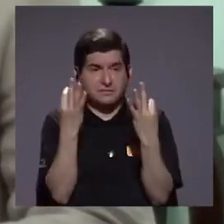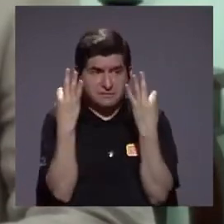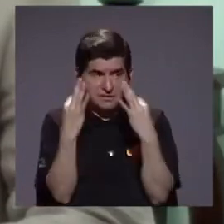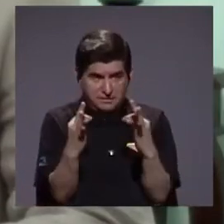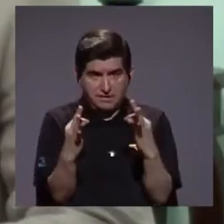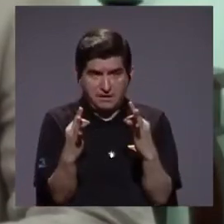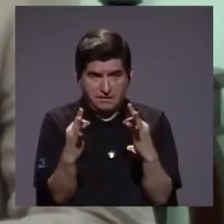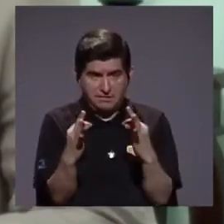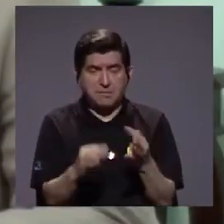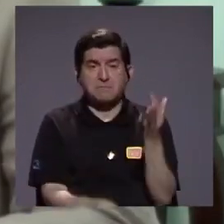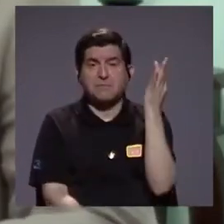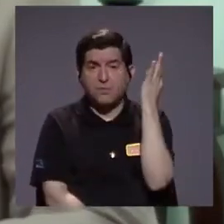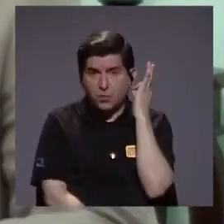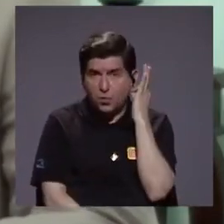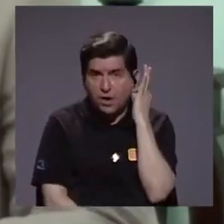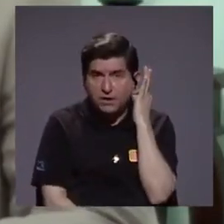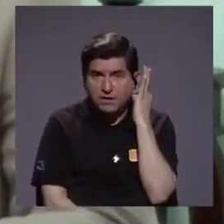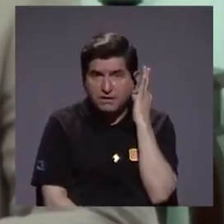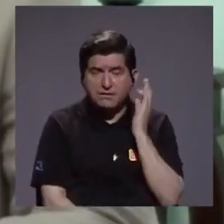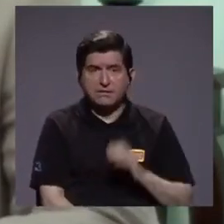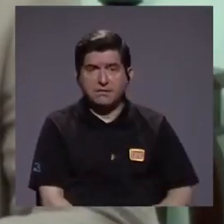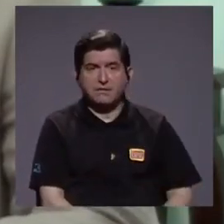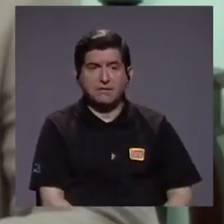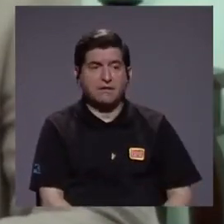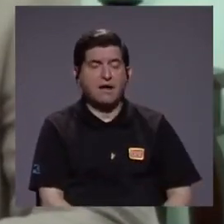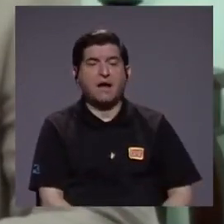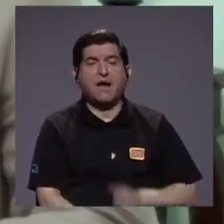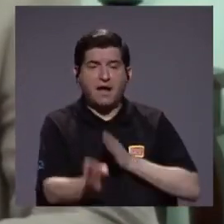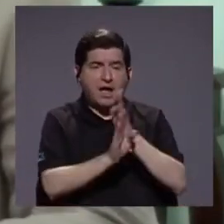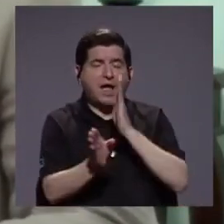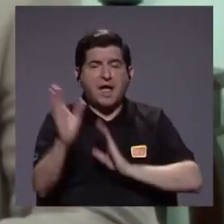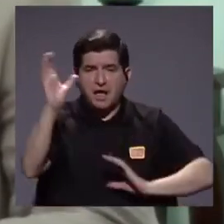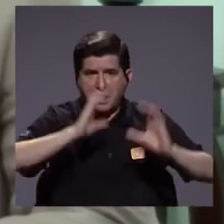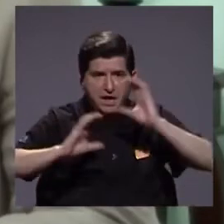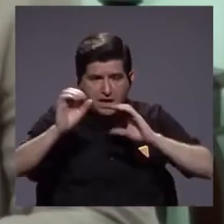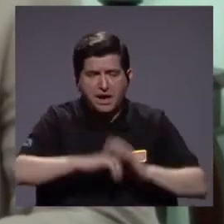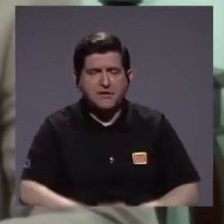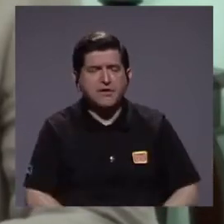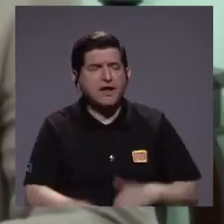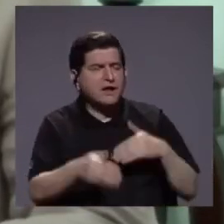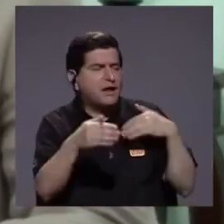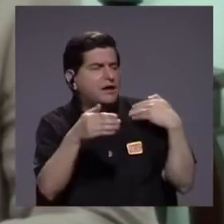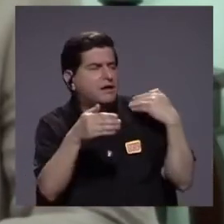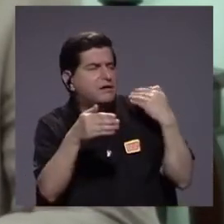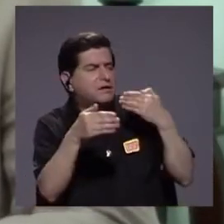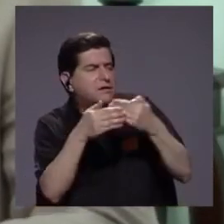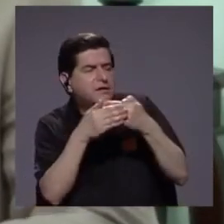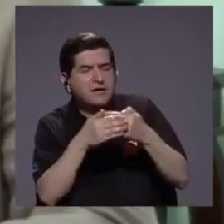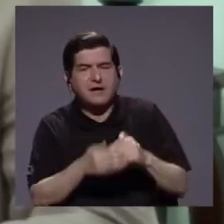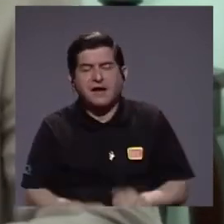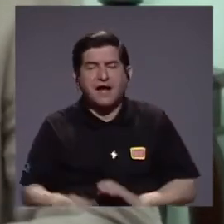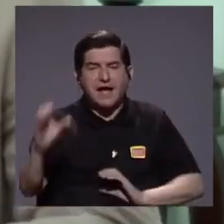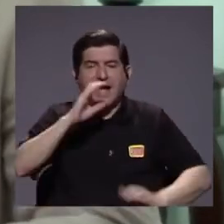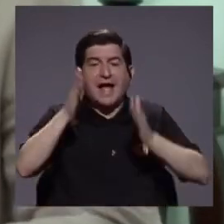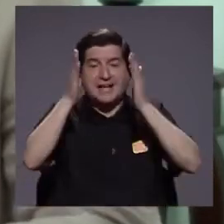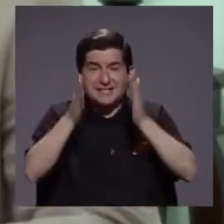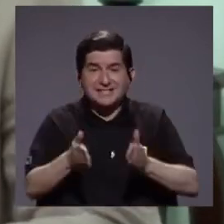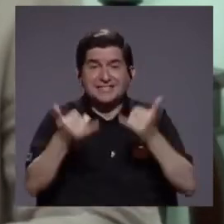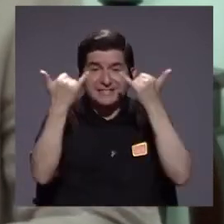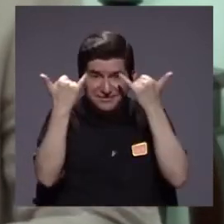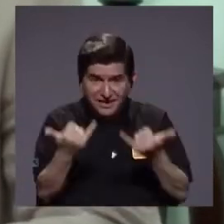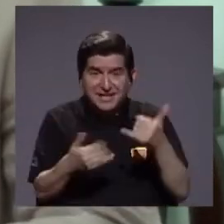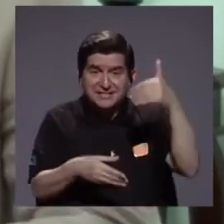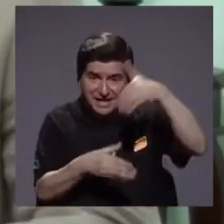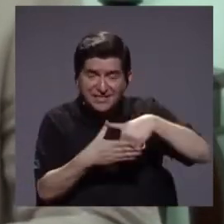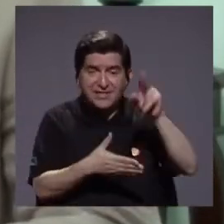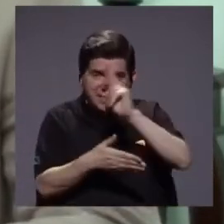que las mujeres que adopten carreras científicas, aproximarlas más a las científicas que hay en la